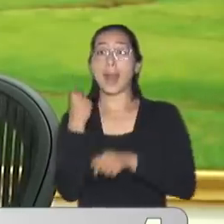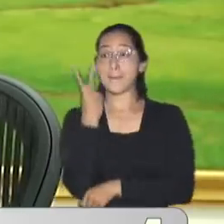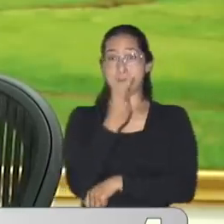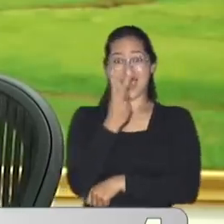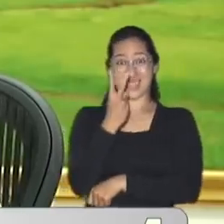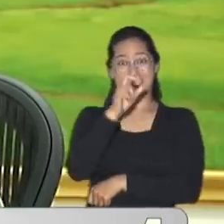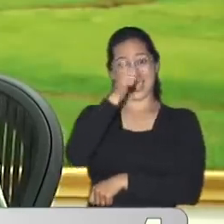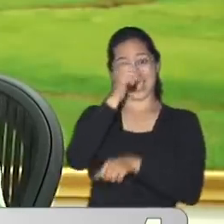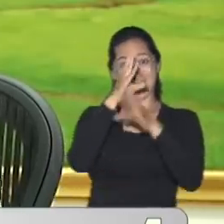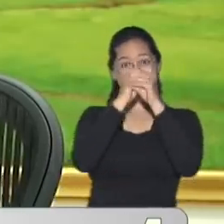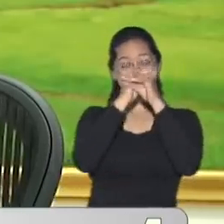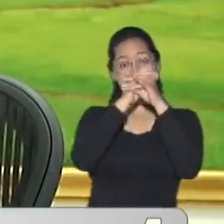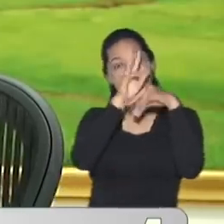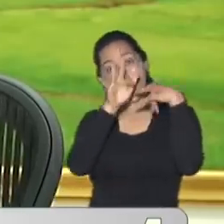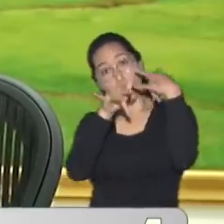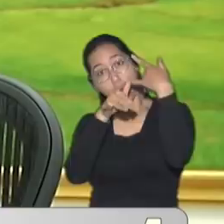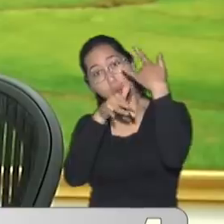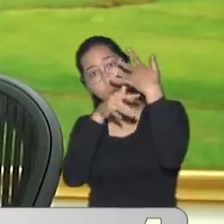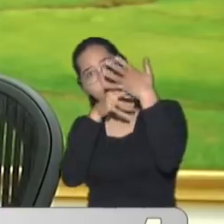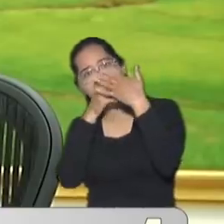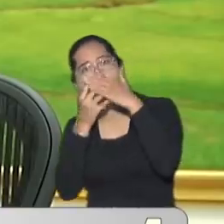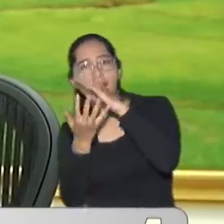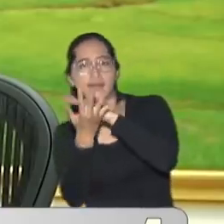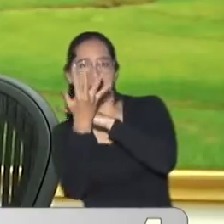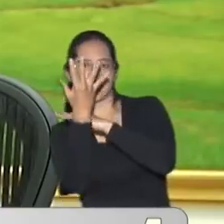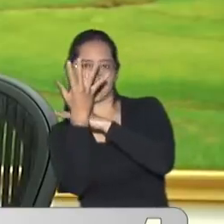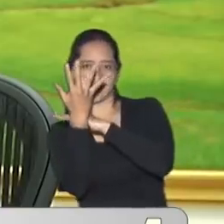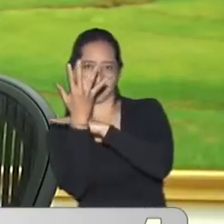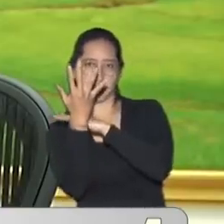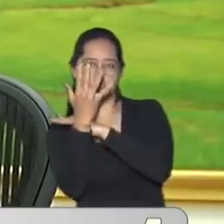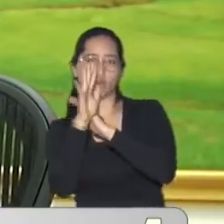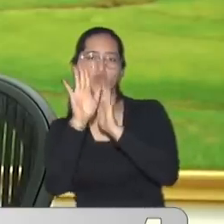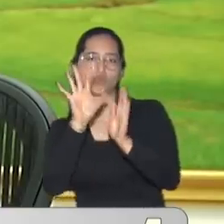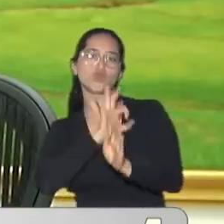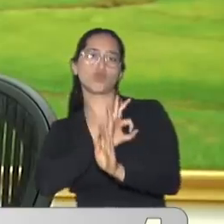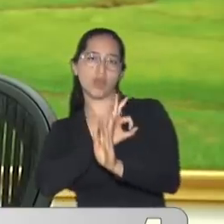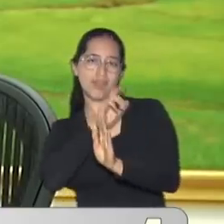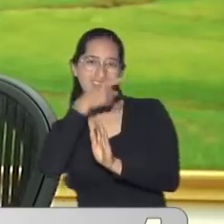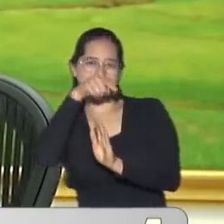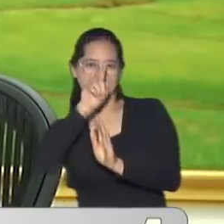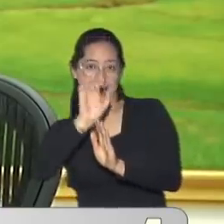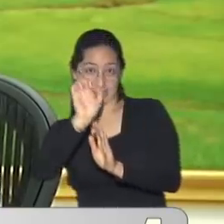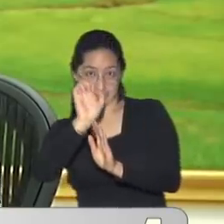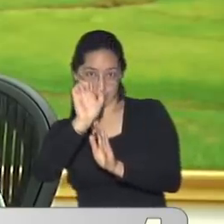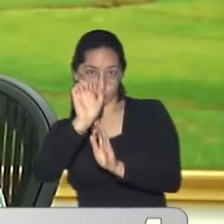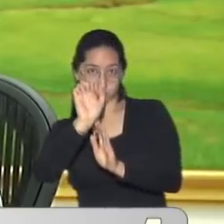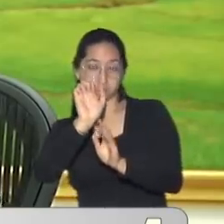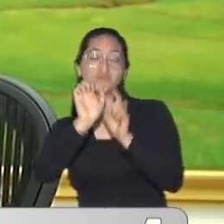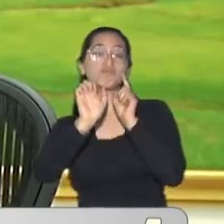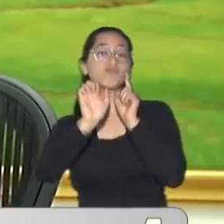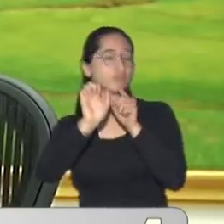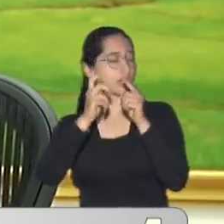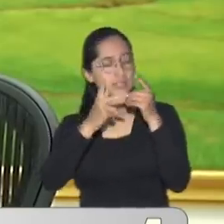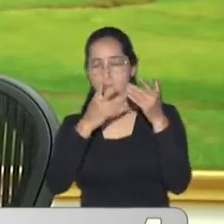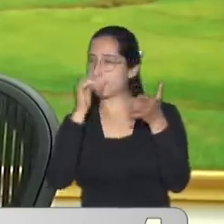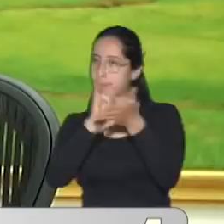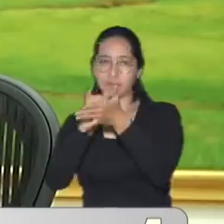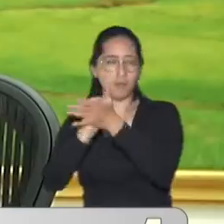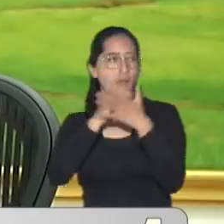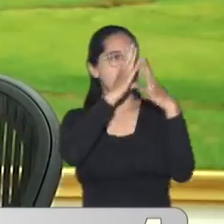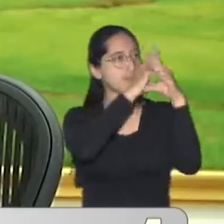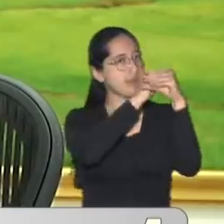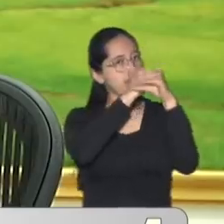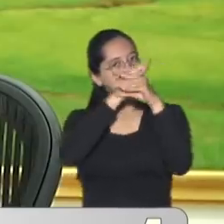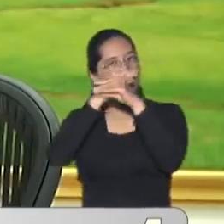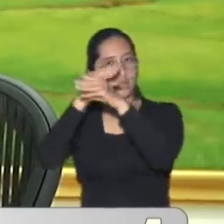viernes a las 5 de la mañana del sábado 16 de enero. Así sucesivamente, de